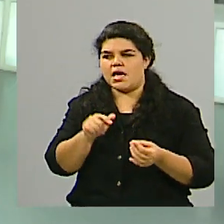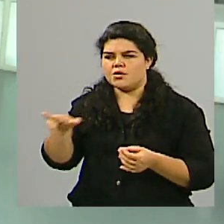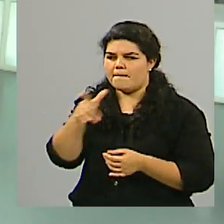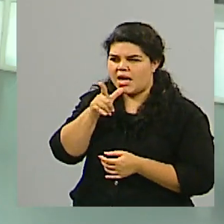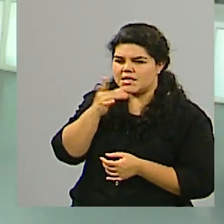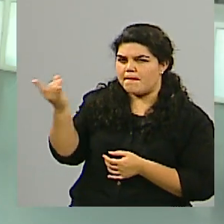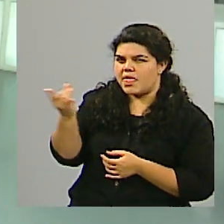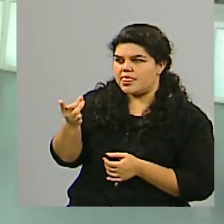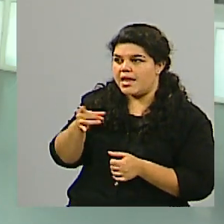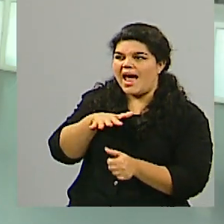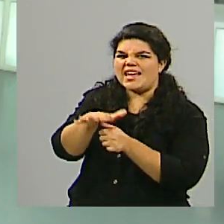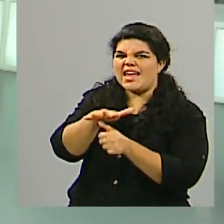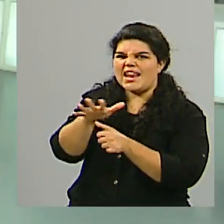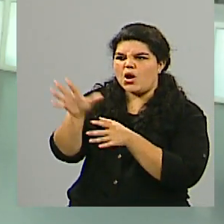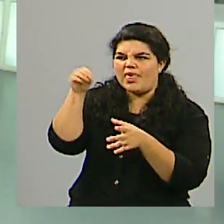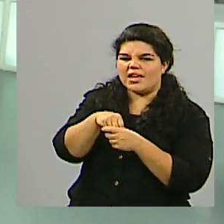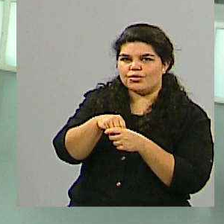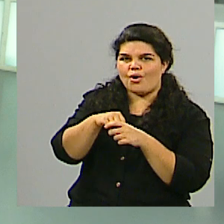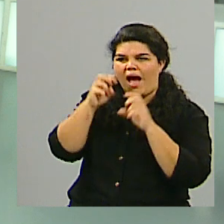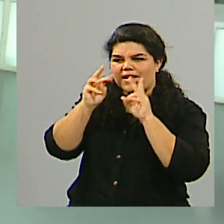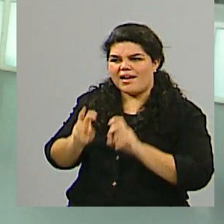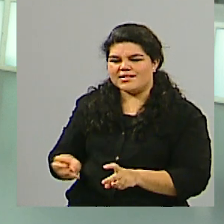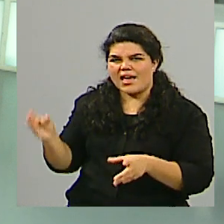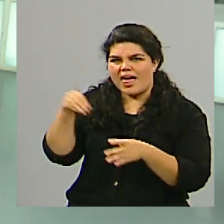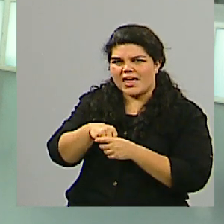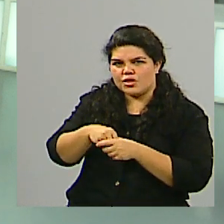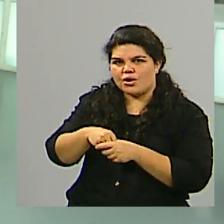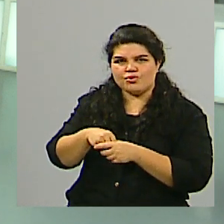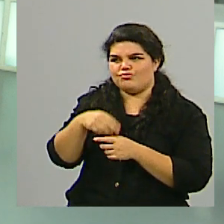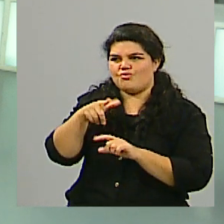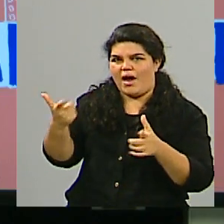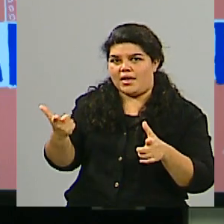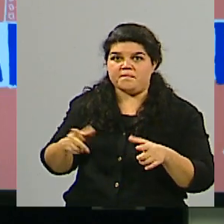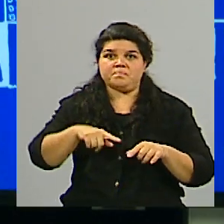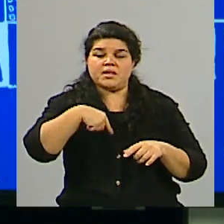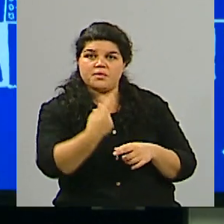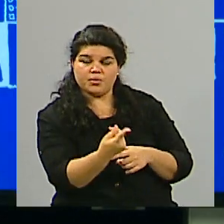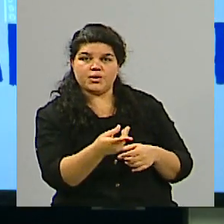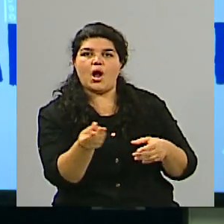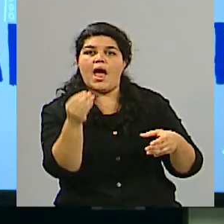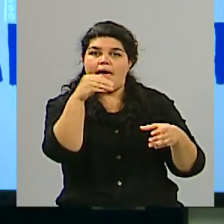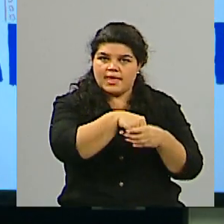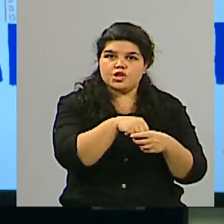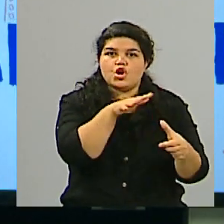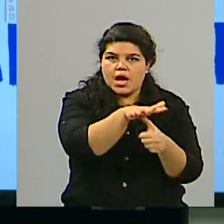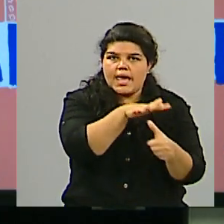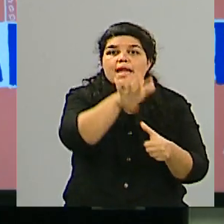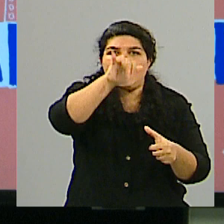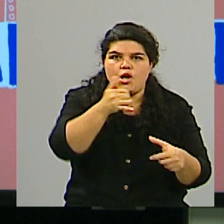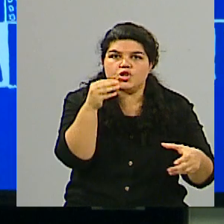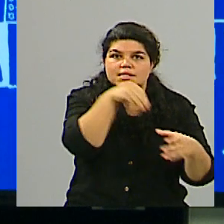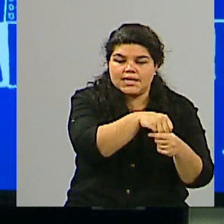relato de la víctima que se presenta como coherente, que se presenta como verosímil, que se presenta como sólido,